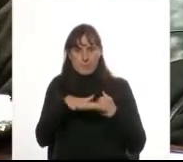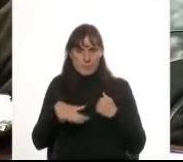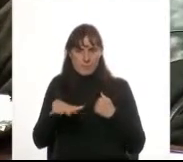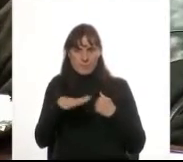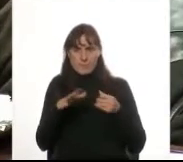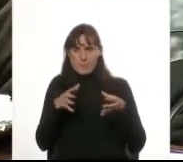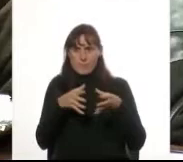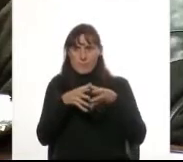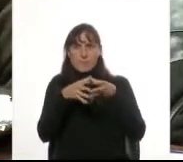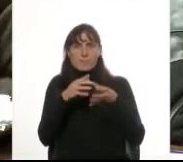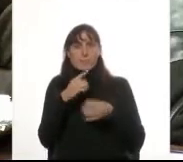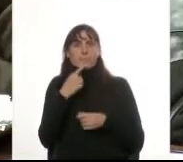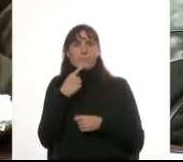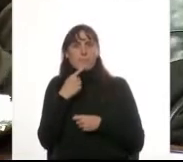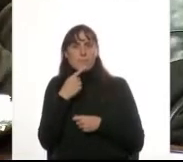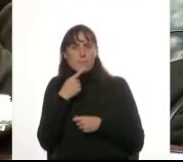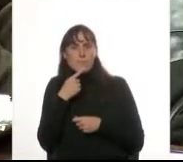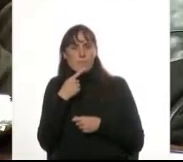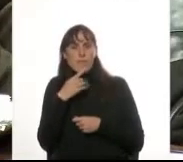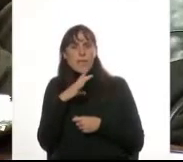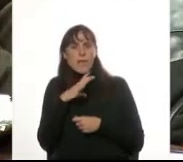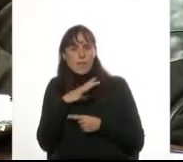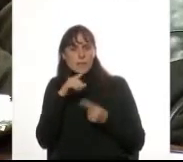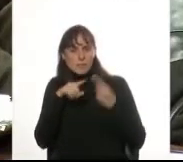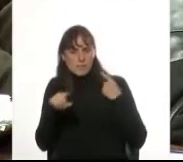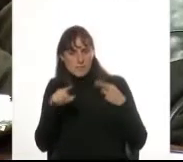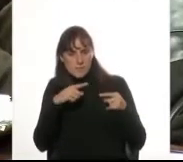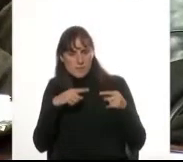que expresen esas múltiples contradicciones.